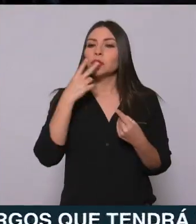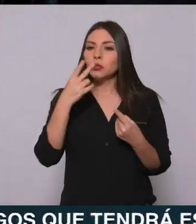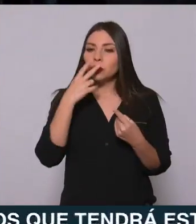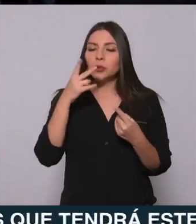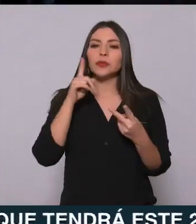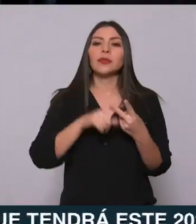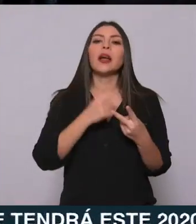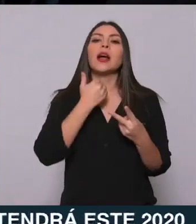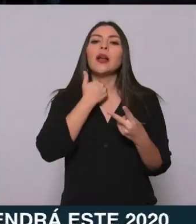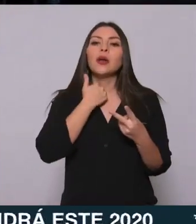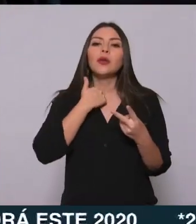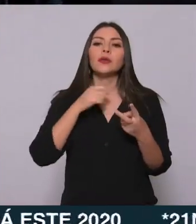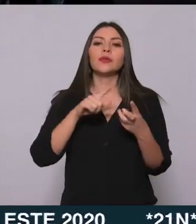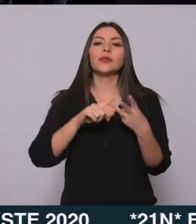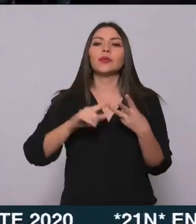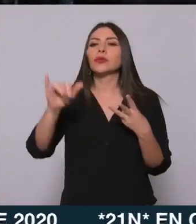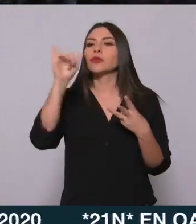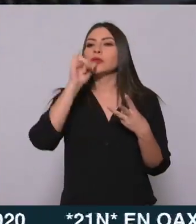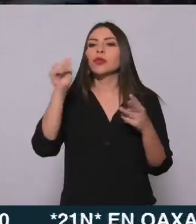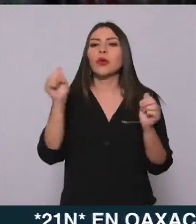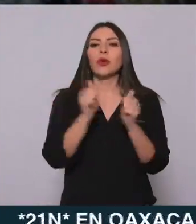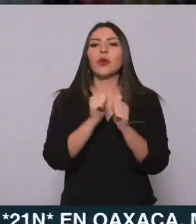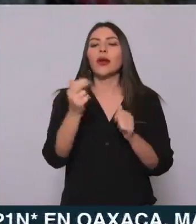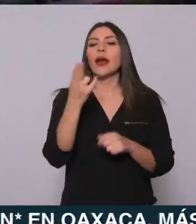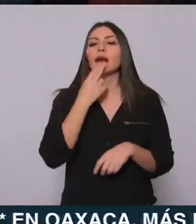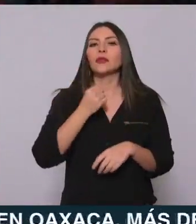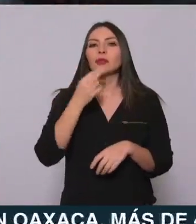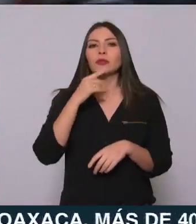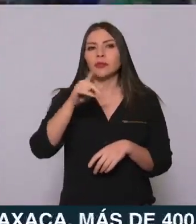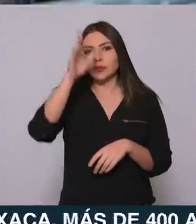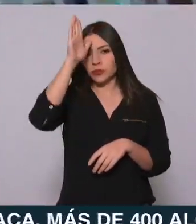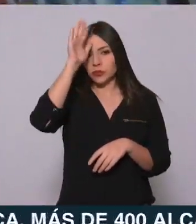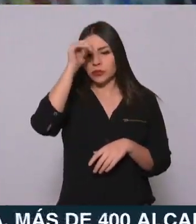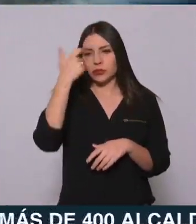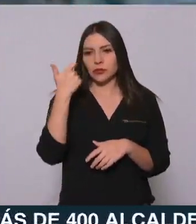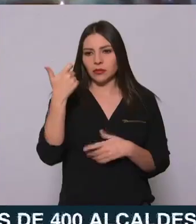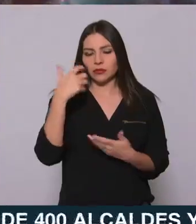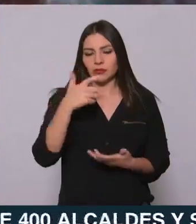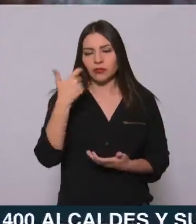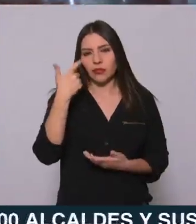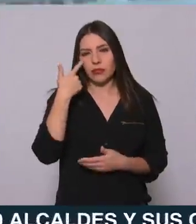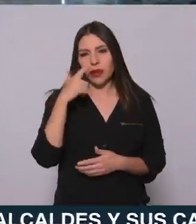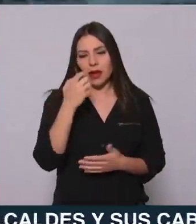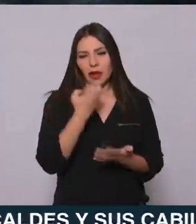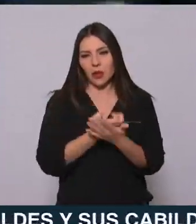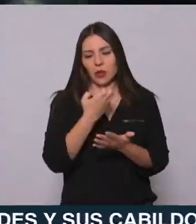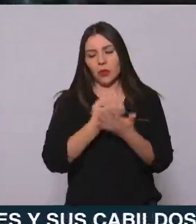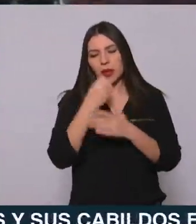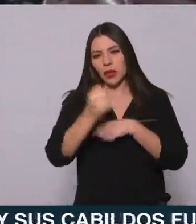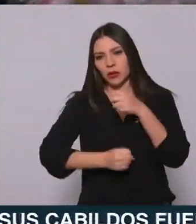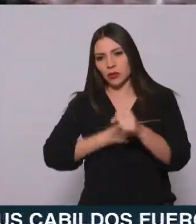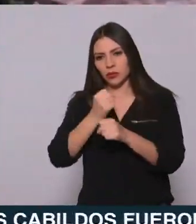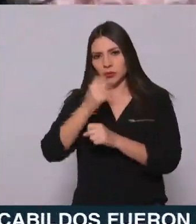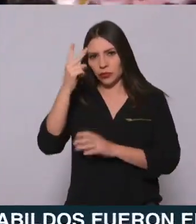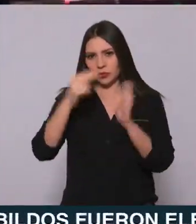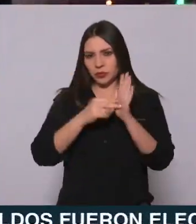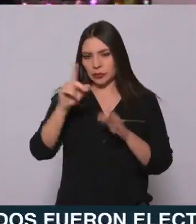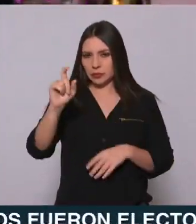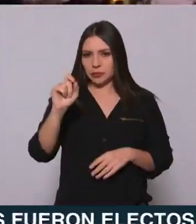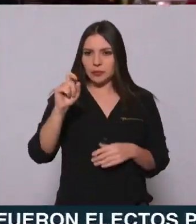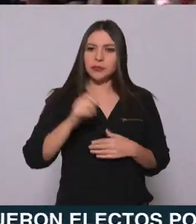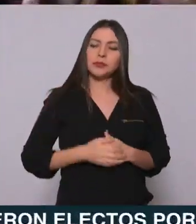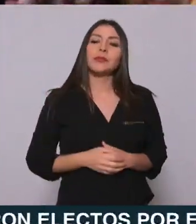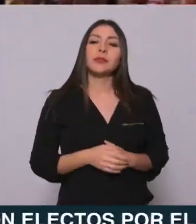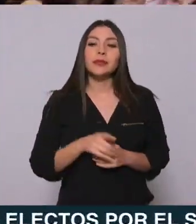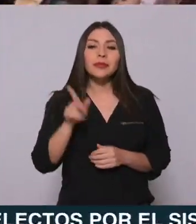bebidas azucaradas, estipulada en el Paquete Económico 2020. En cuanto al alcohol, el gobierno capitalino aplicó